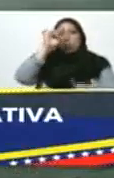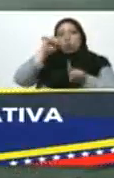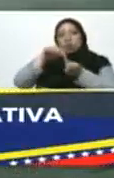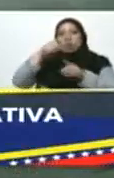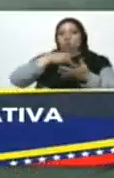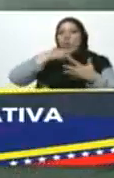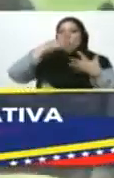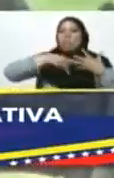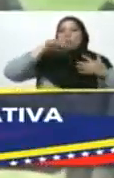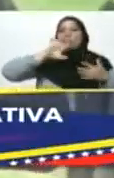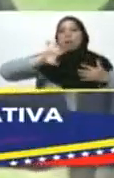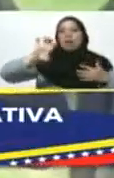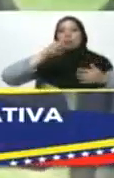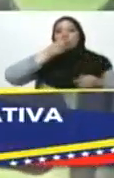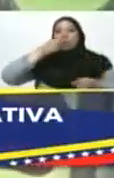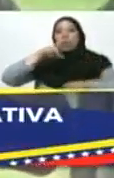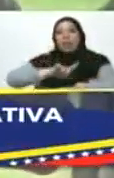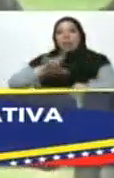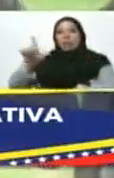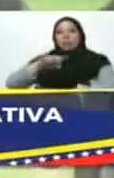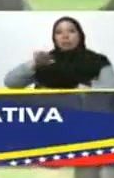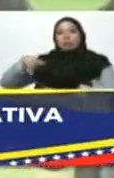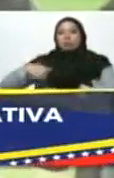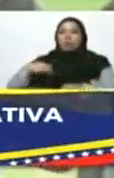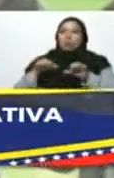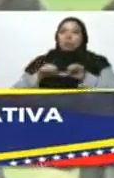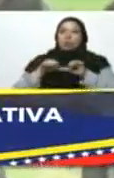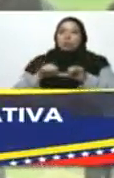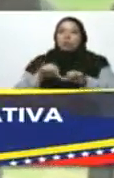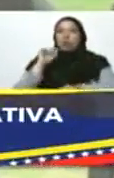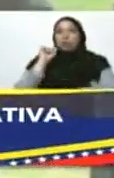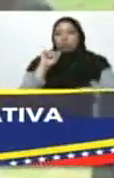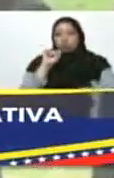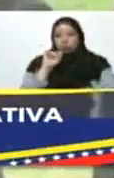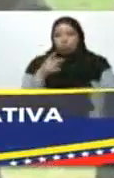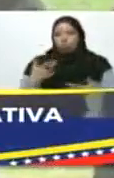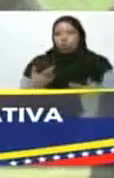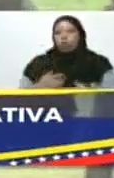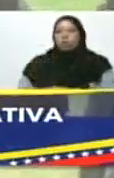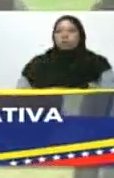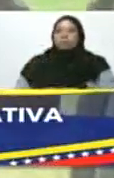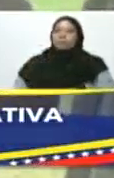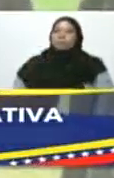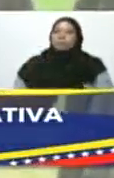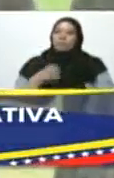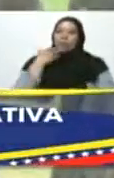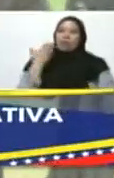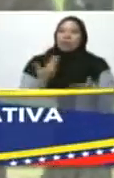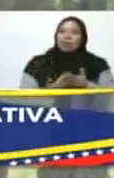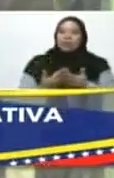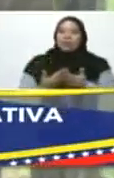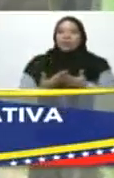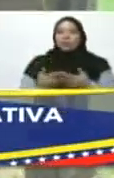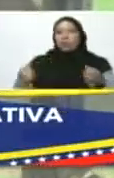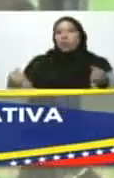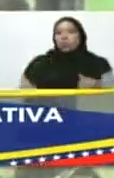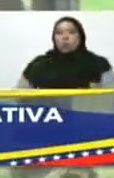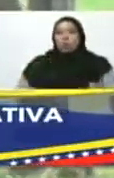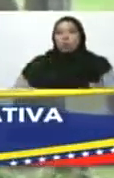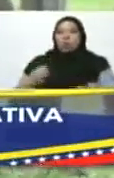de la Patria. Qué noble es el Estado Lara, y nosotros seguimos apuntalando. Pero desde aquí, agradecido por su empeño en